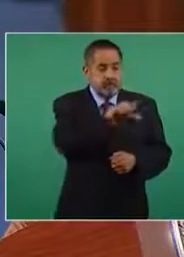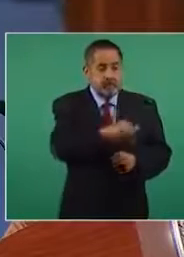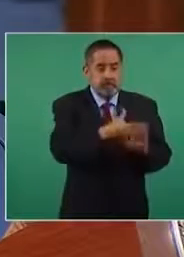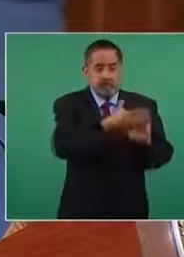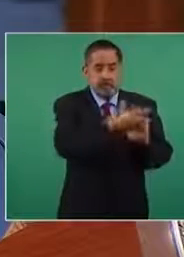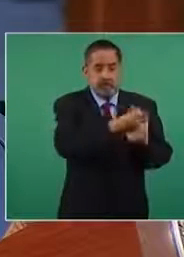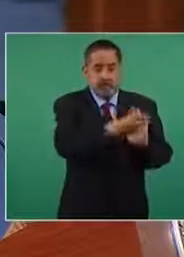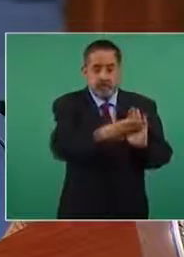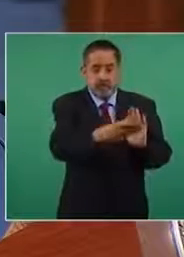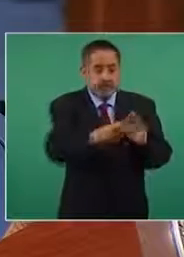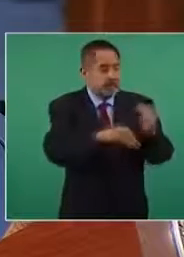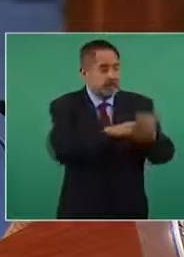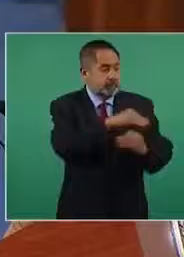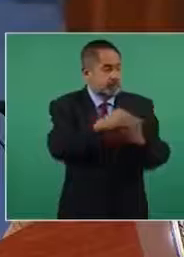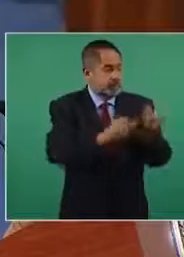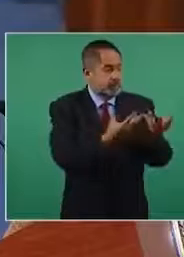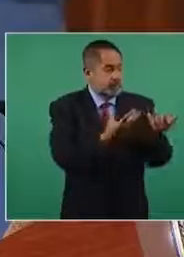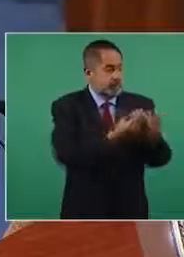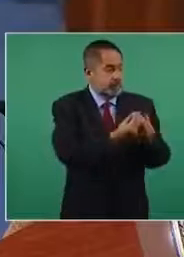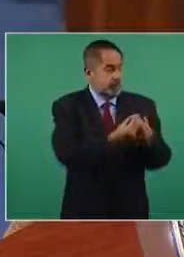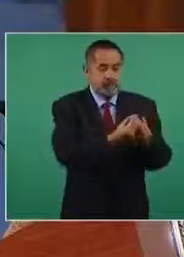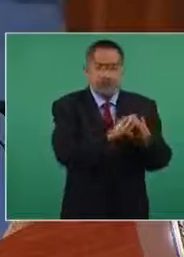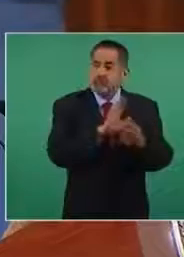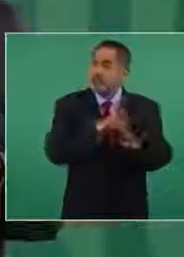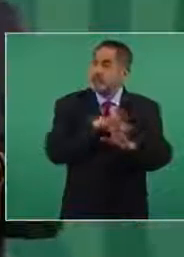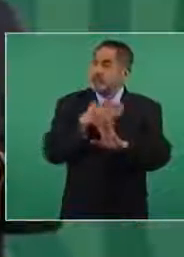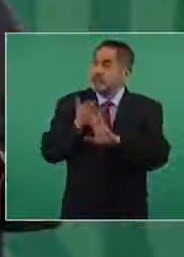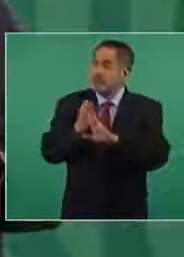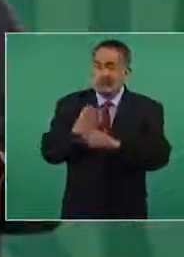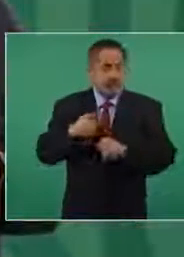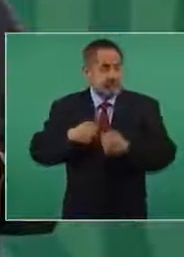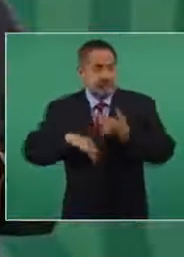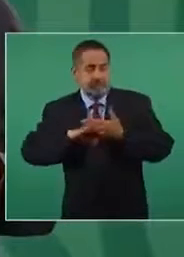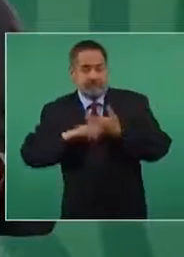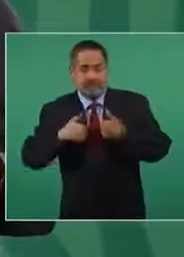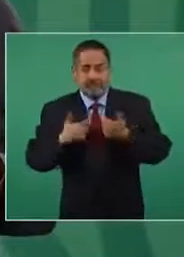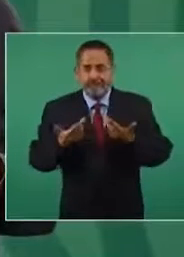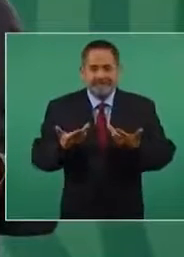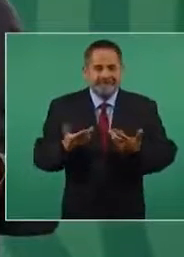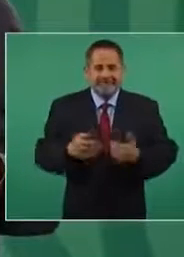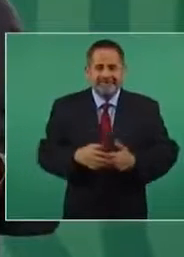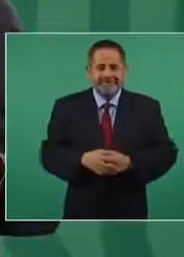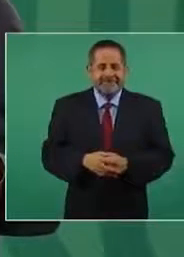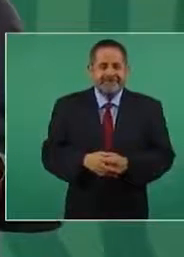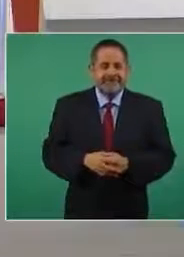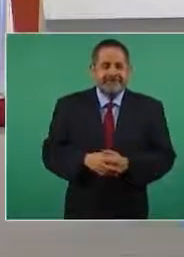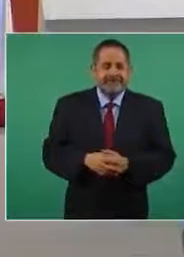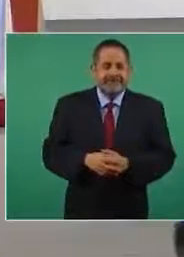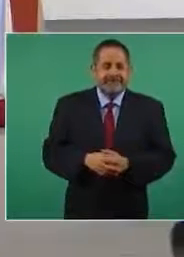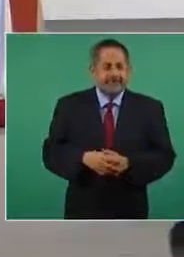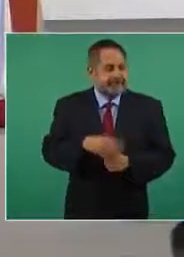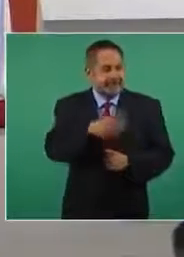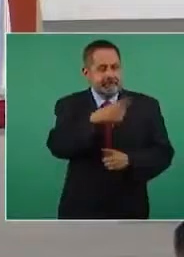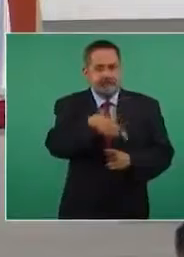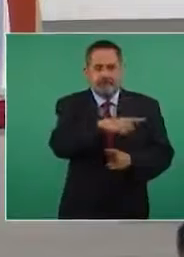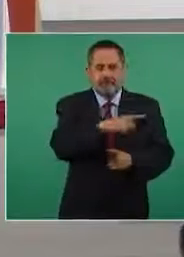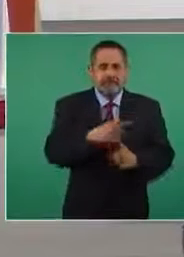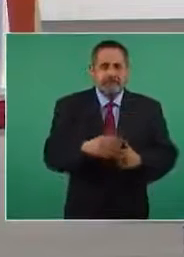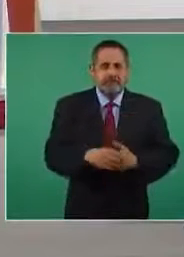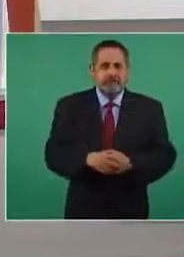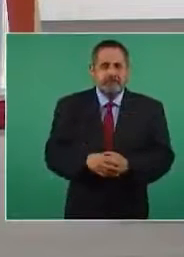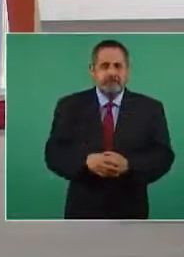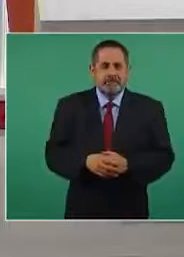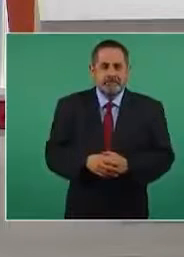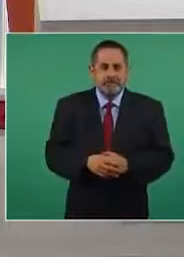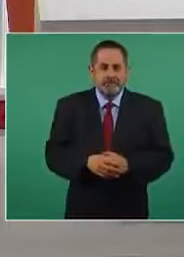del presidente de cumplir su promesa de que el precio del gas no subiría. Sin embargo, se debe buscar la opción más factible para